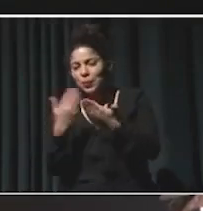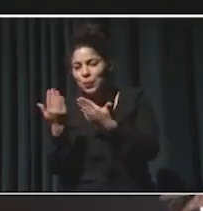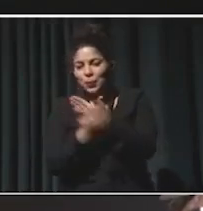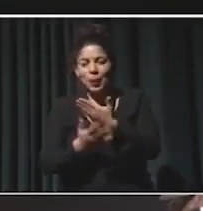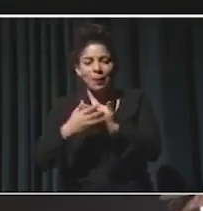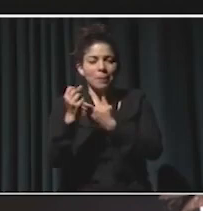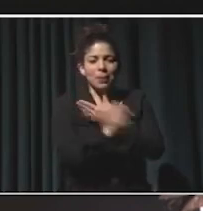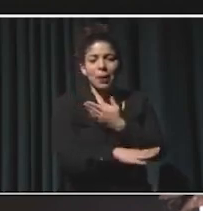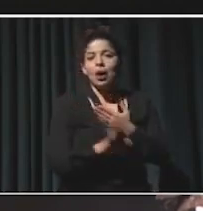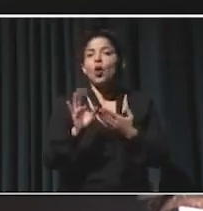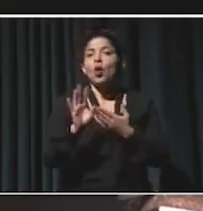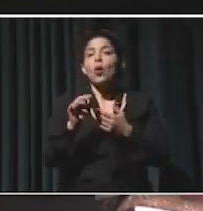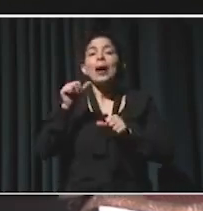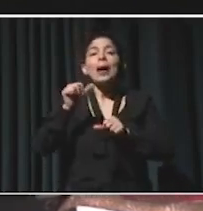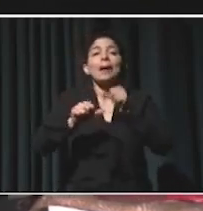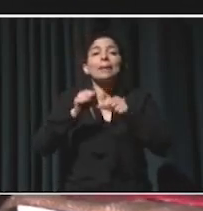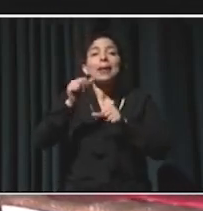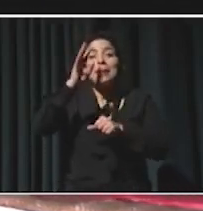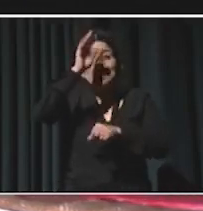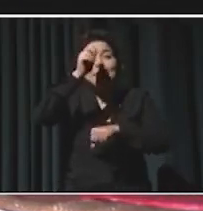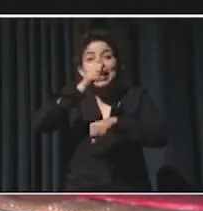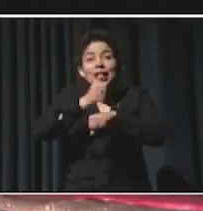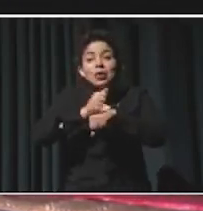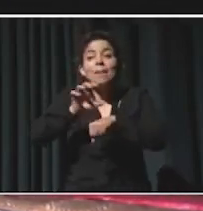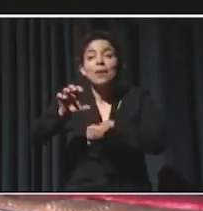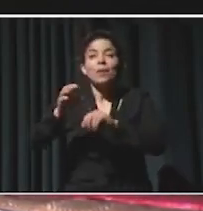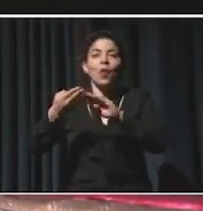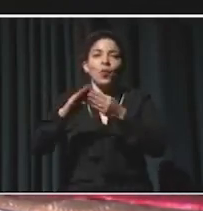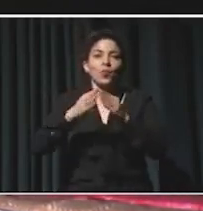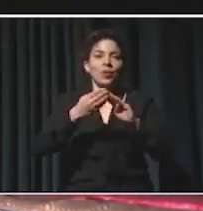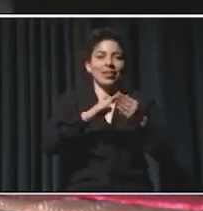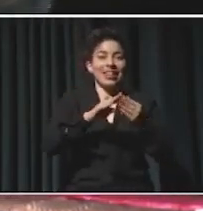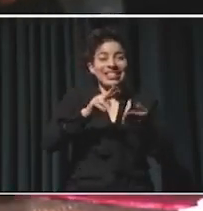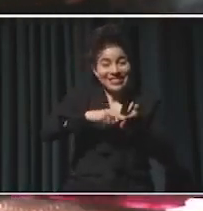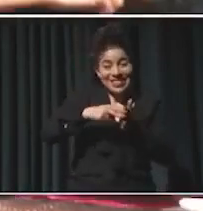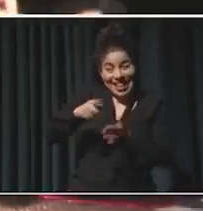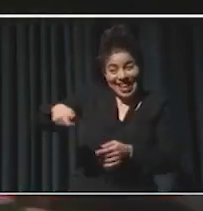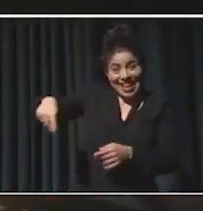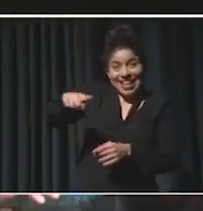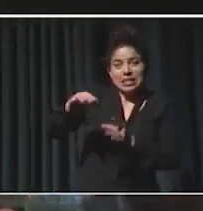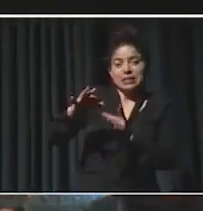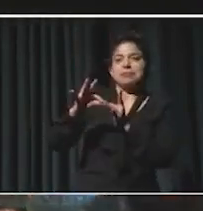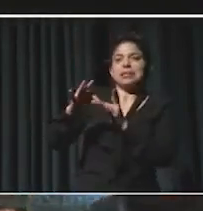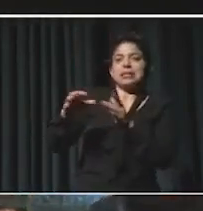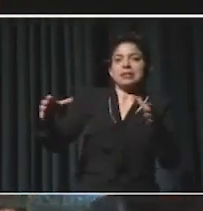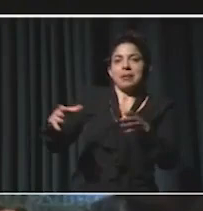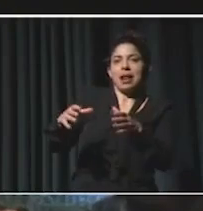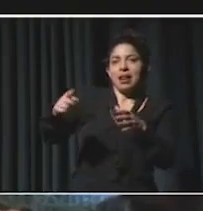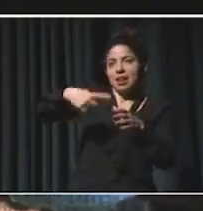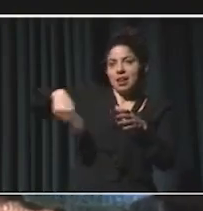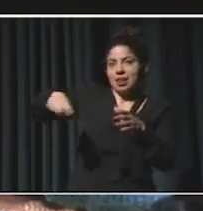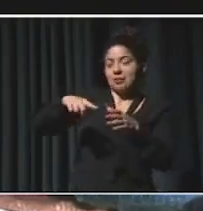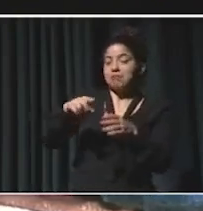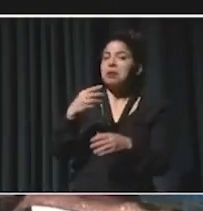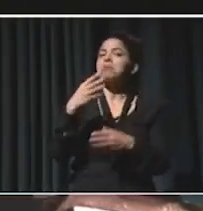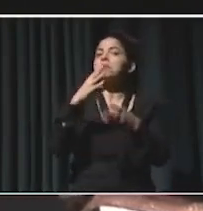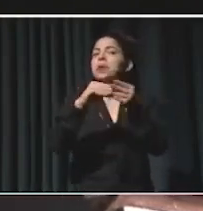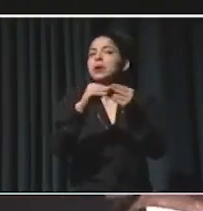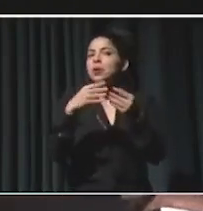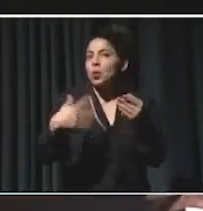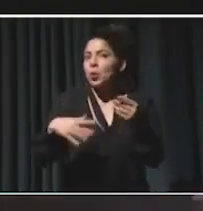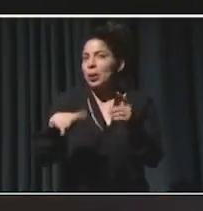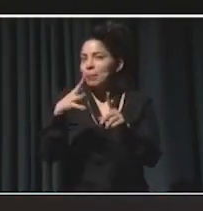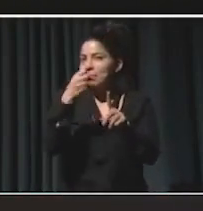un emprendimiento comunitario, donde ellos son los actores principales. Un dato impactante.